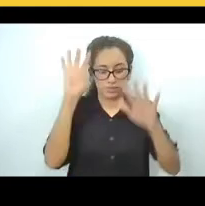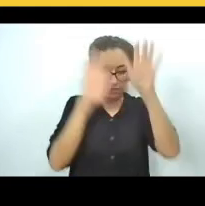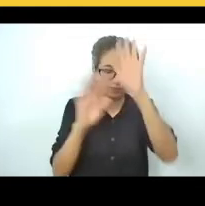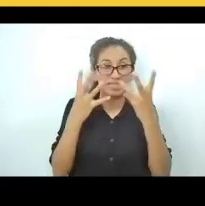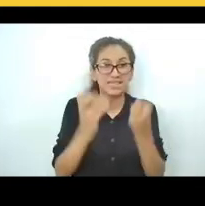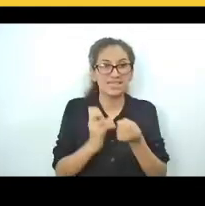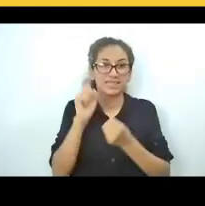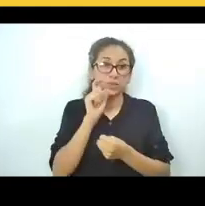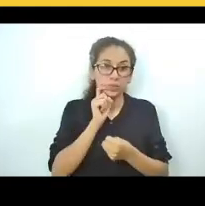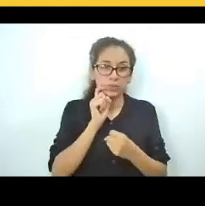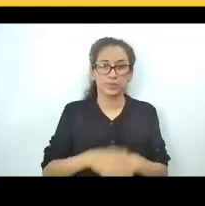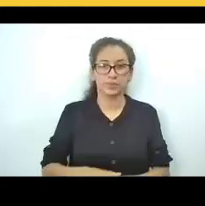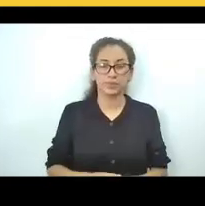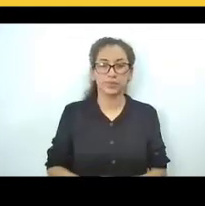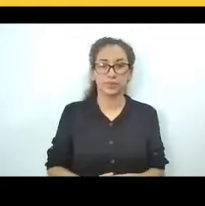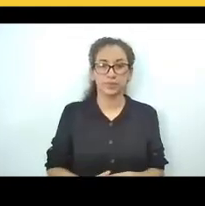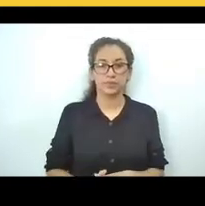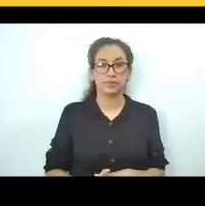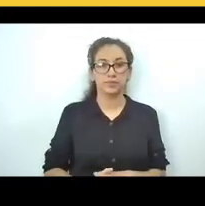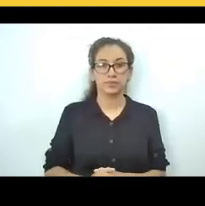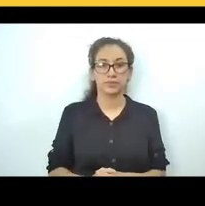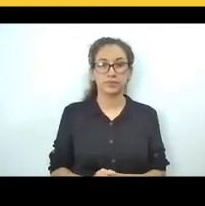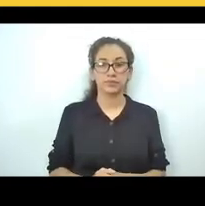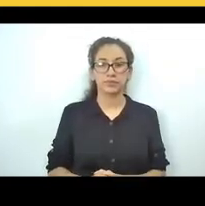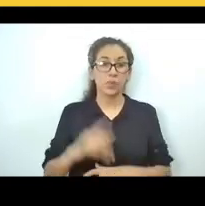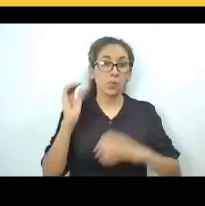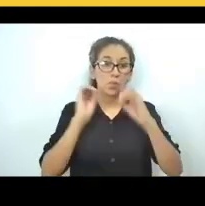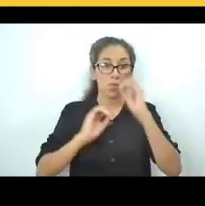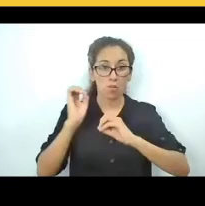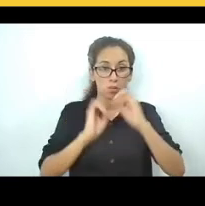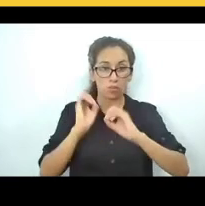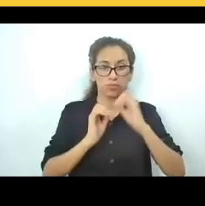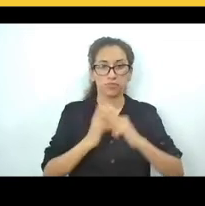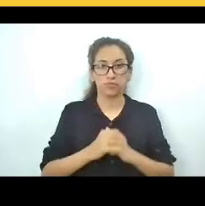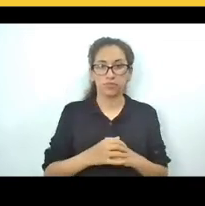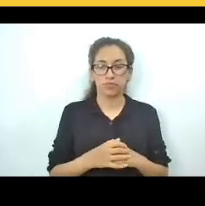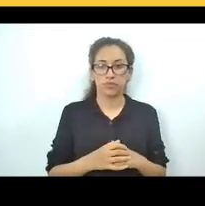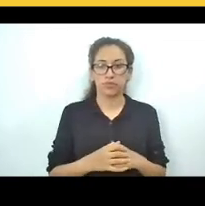sexual, ¿no? O que se ve eh,